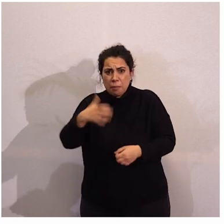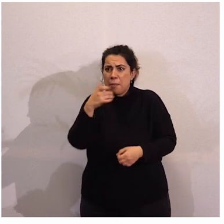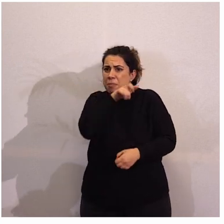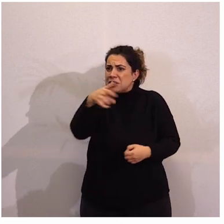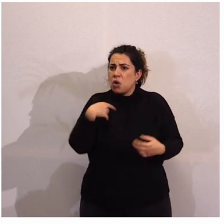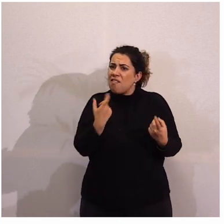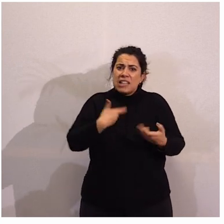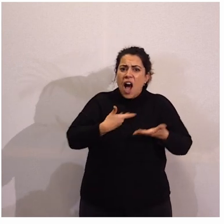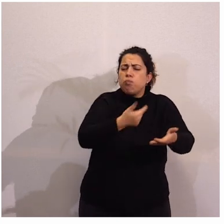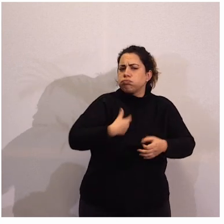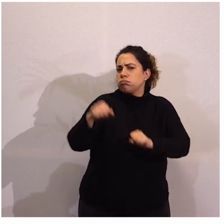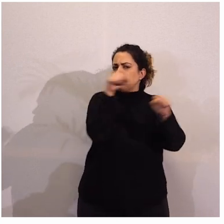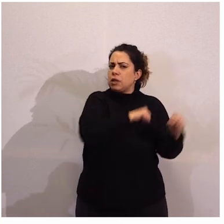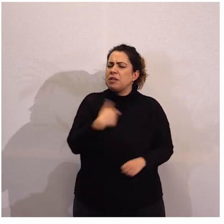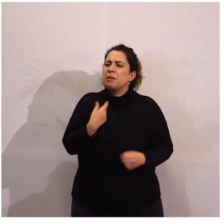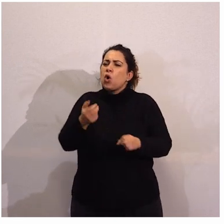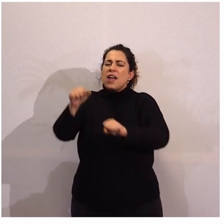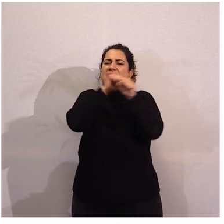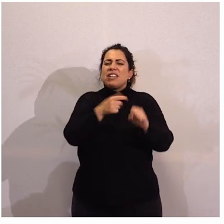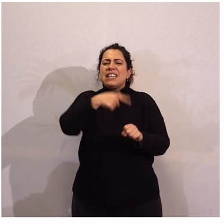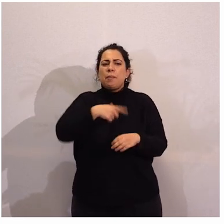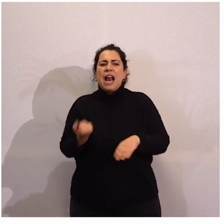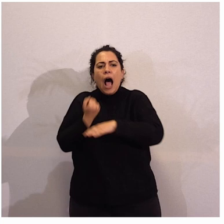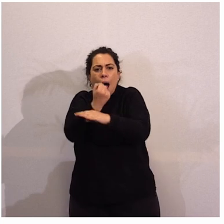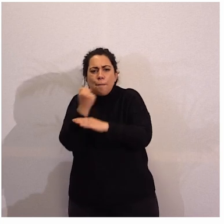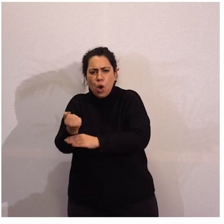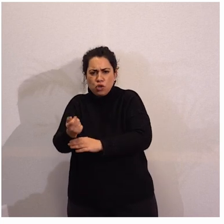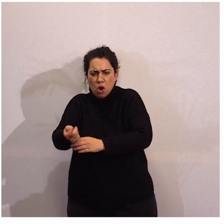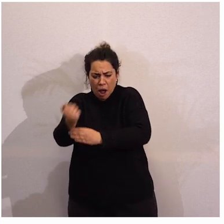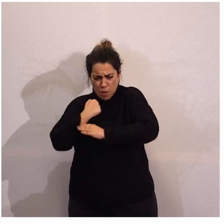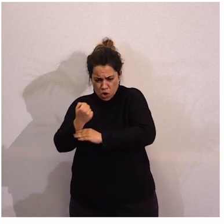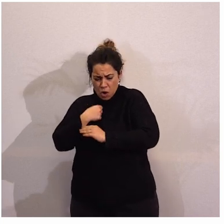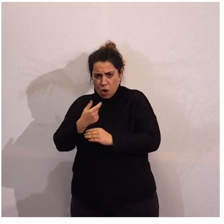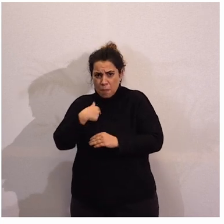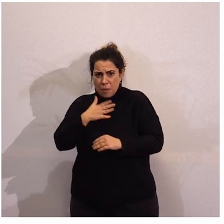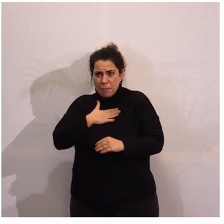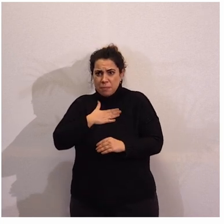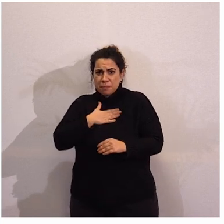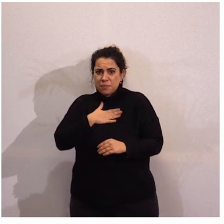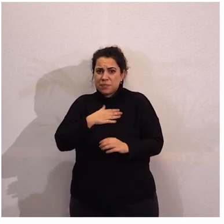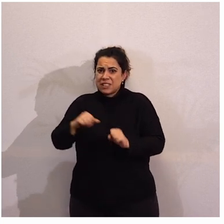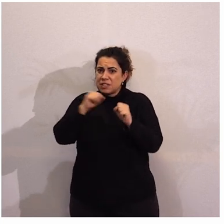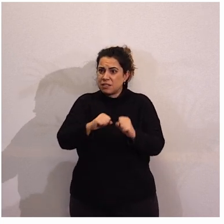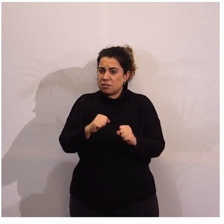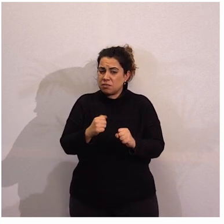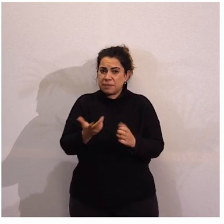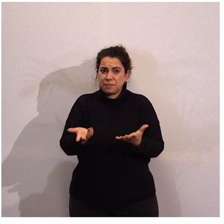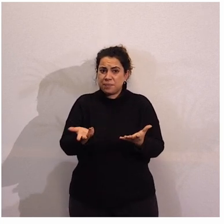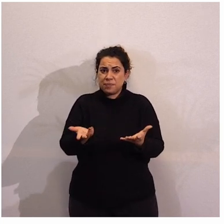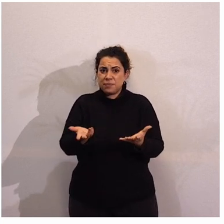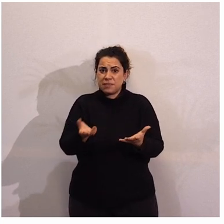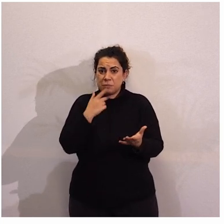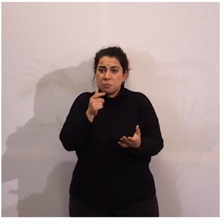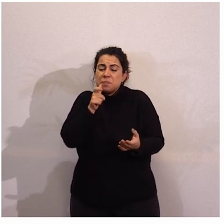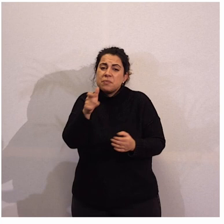ayuda, defendiendo esos apoyos que nos dan, que son los que en los que nos apoyamos, porque el mismo